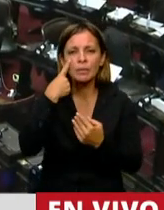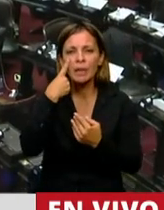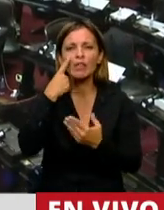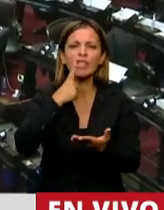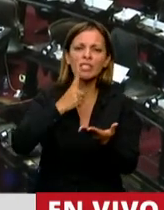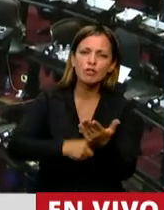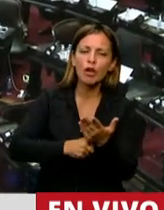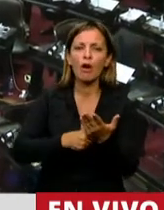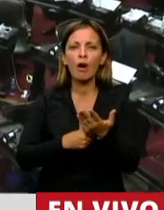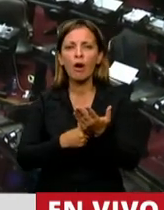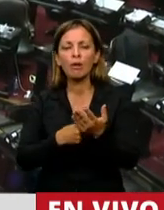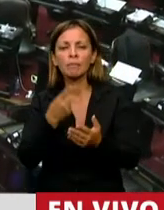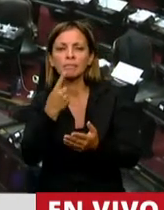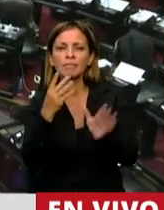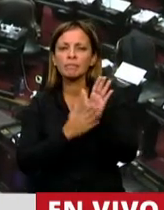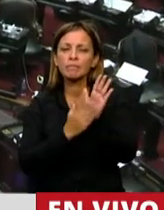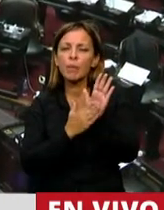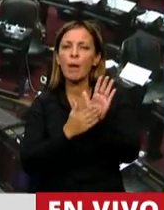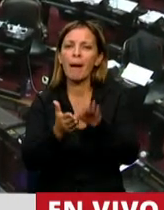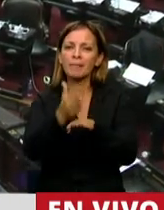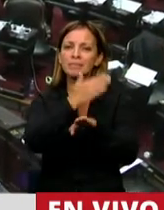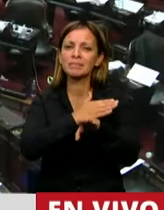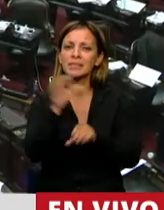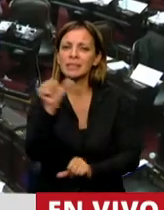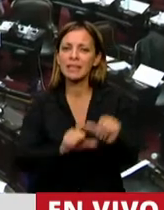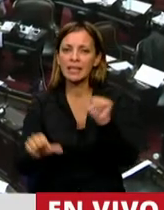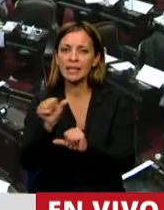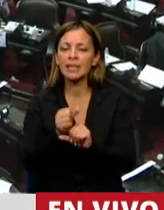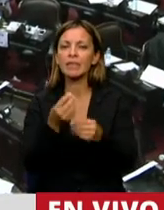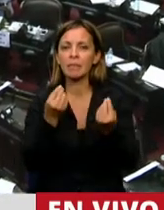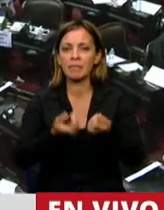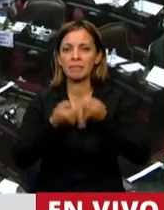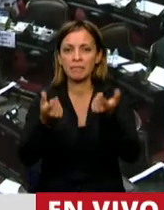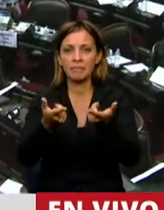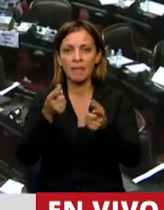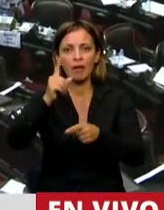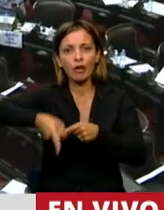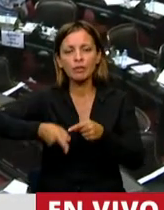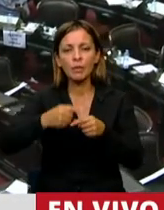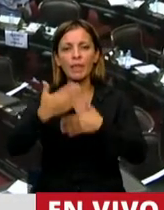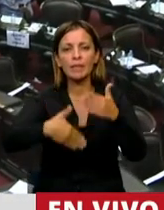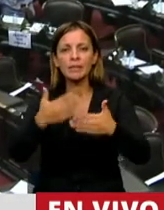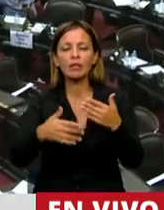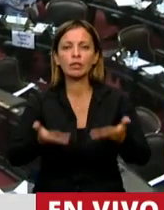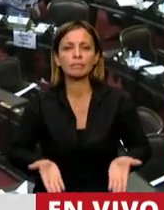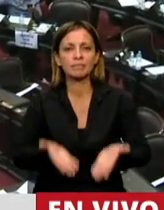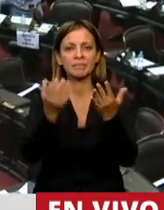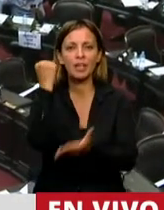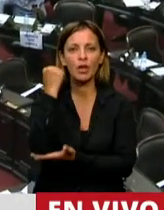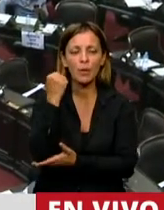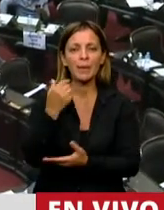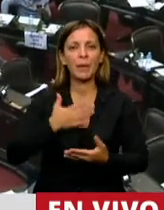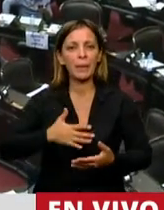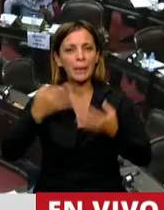toma de decisiones basadas en evidencias científico-técnicas que tienen efectos en el desarrollo del crecimiento económico y el bienestar